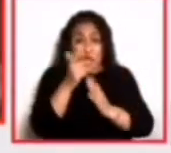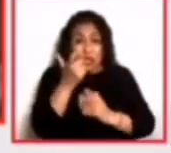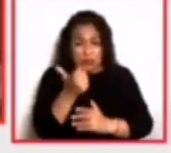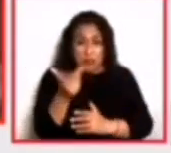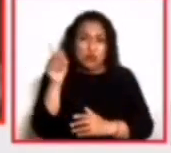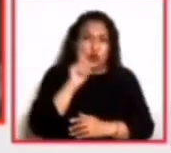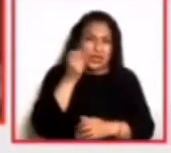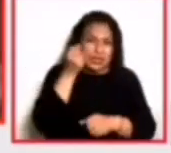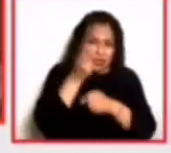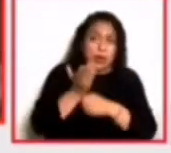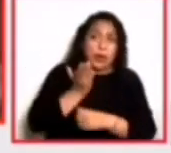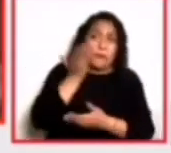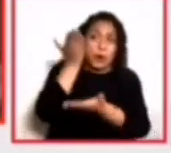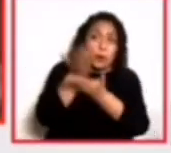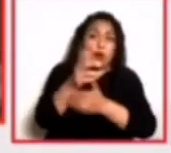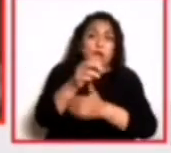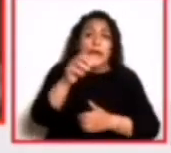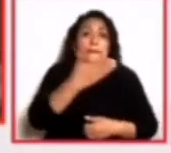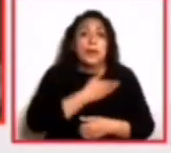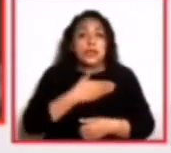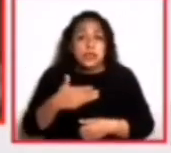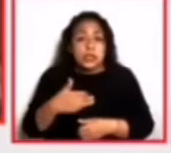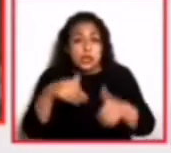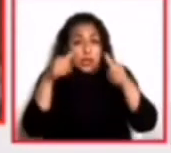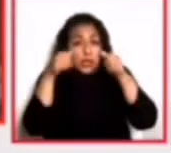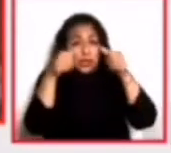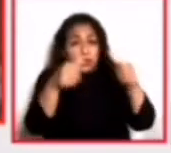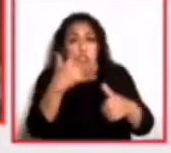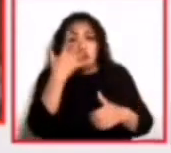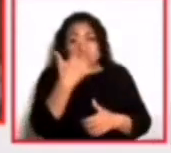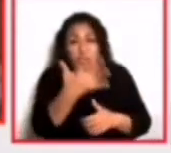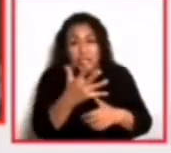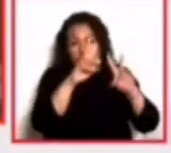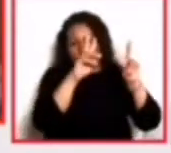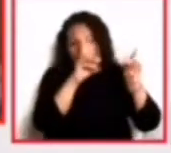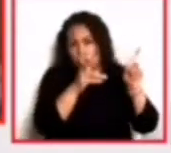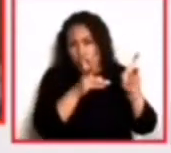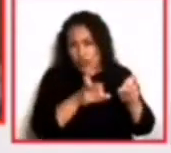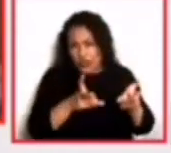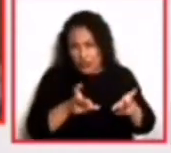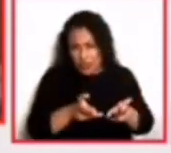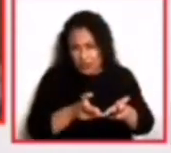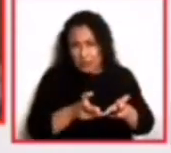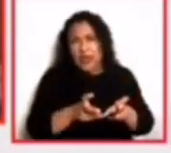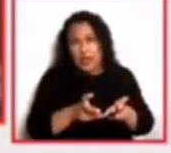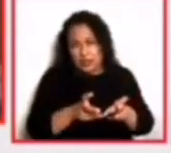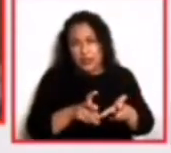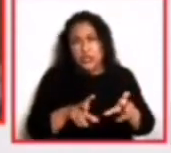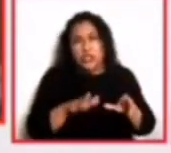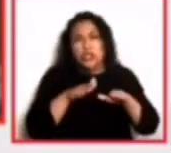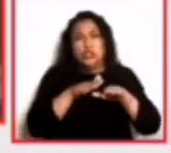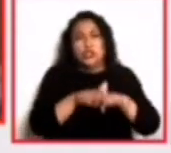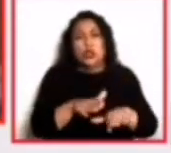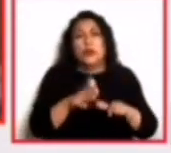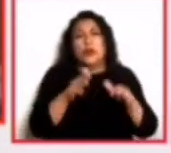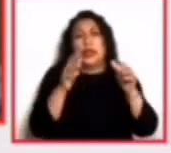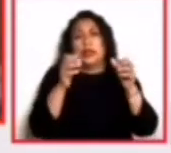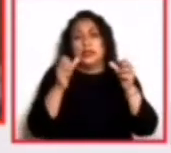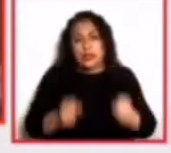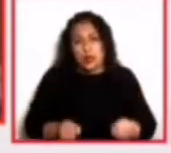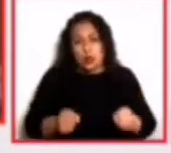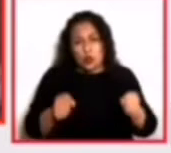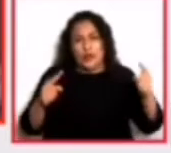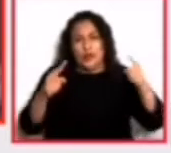al presidente hacer la atención de 5 temas que van en relación a la seguridad de la